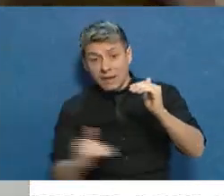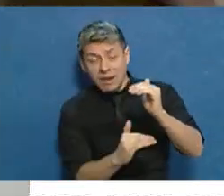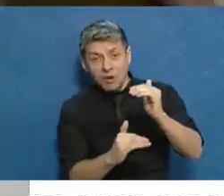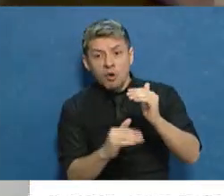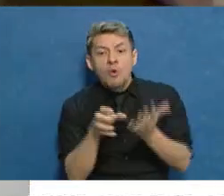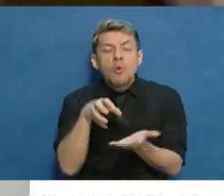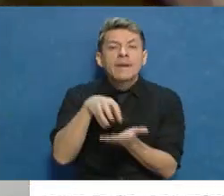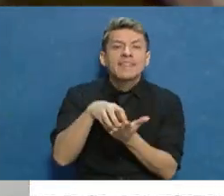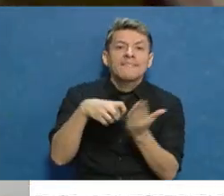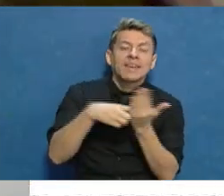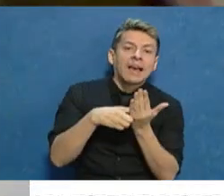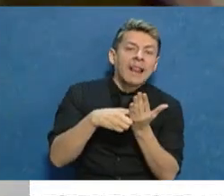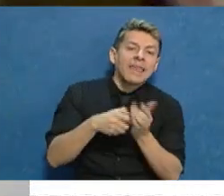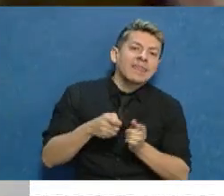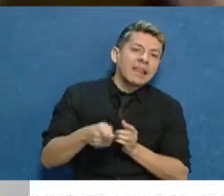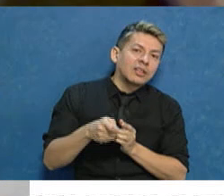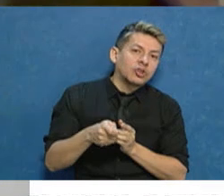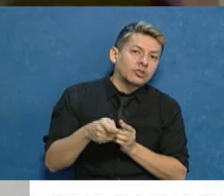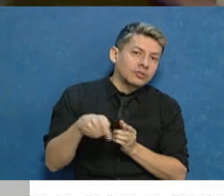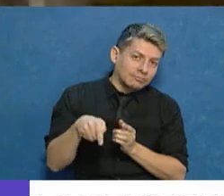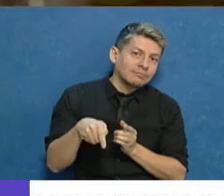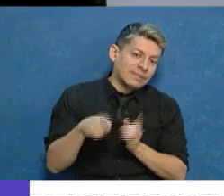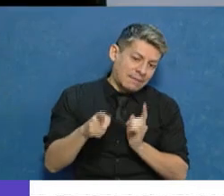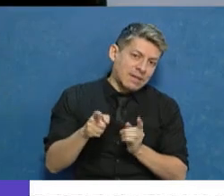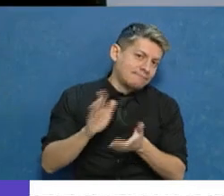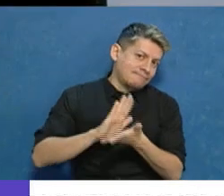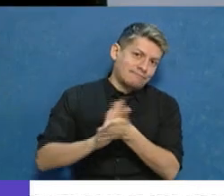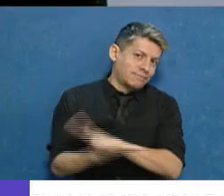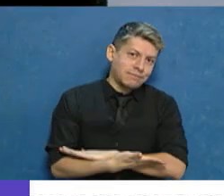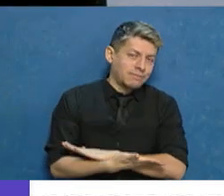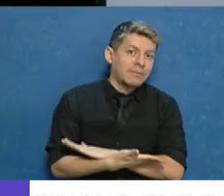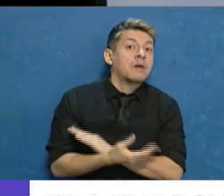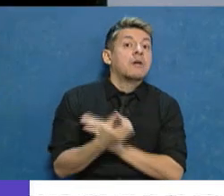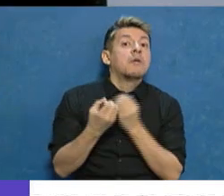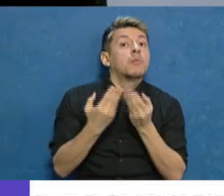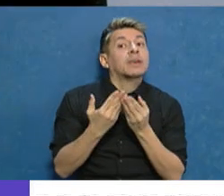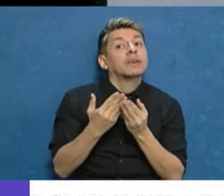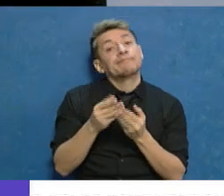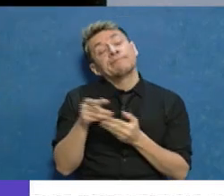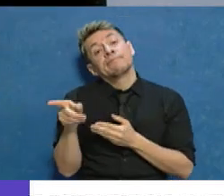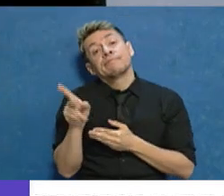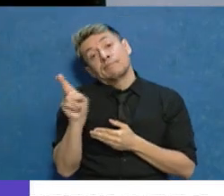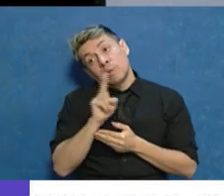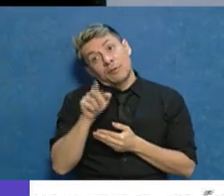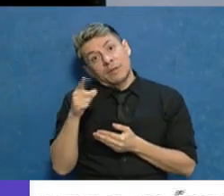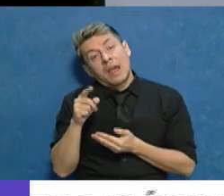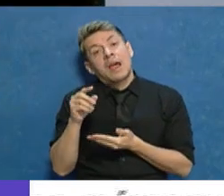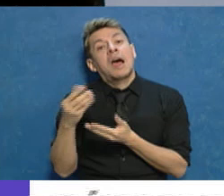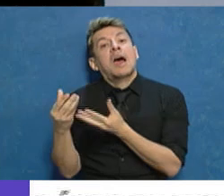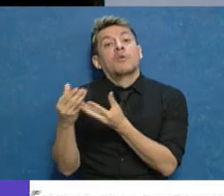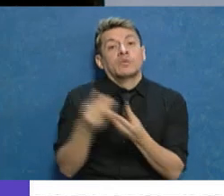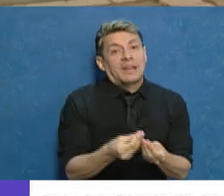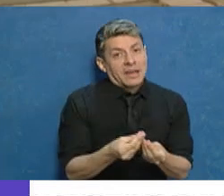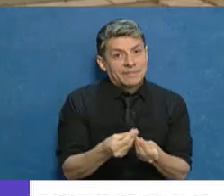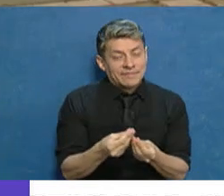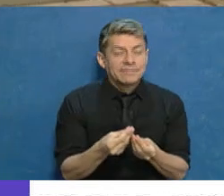fiscal de delitos correccionales, porque tenemos un auxiliar que estaba aislada ya desde el